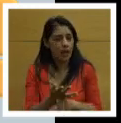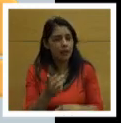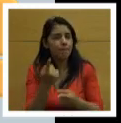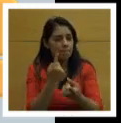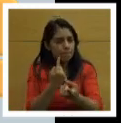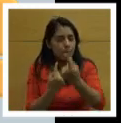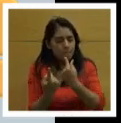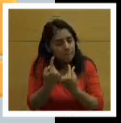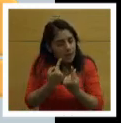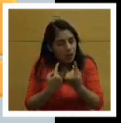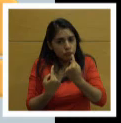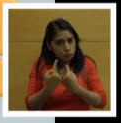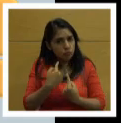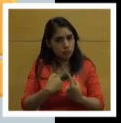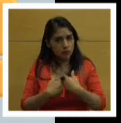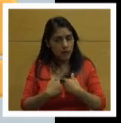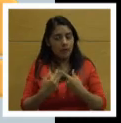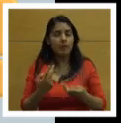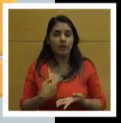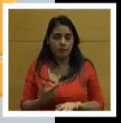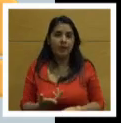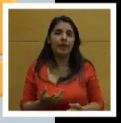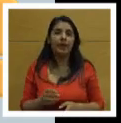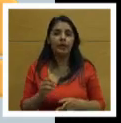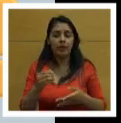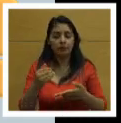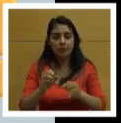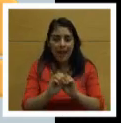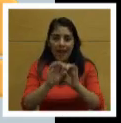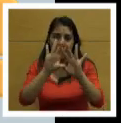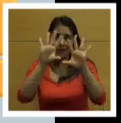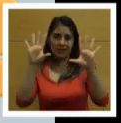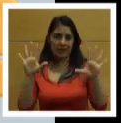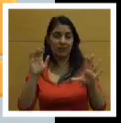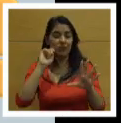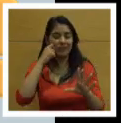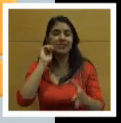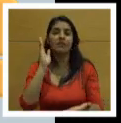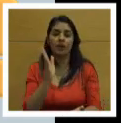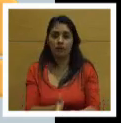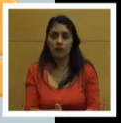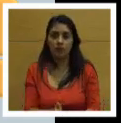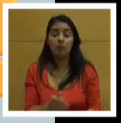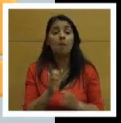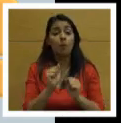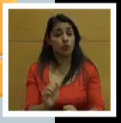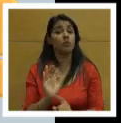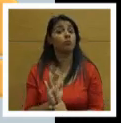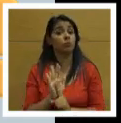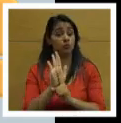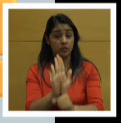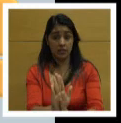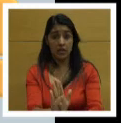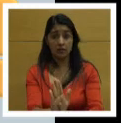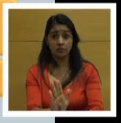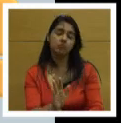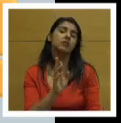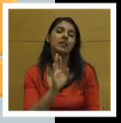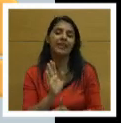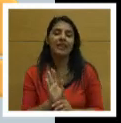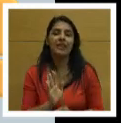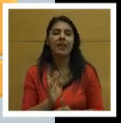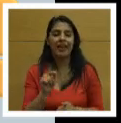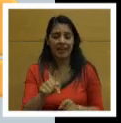ese cuestionamiento para ir, ojalá, sentando estas situaciones dentro de lo que es el fallo, para poder mostrar y revelar, como dije, estas